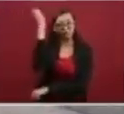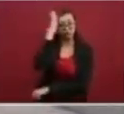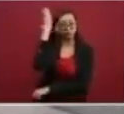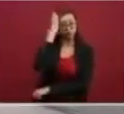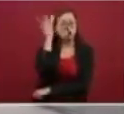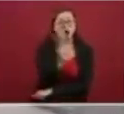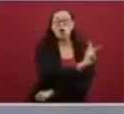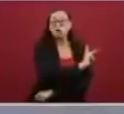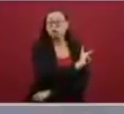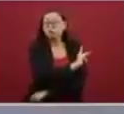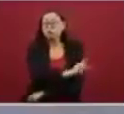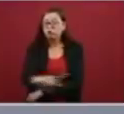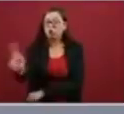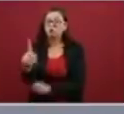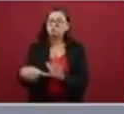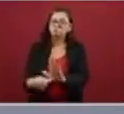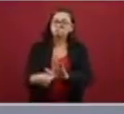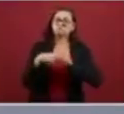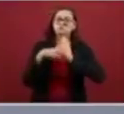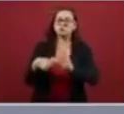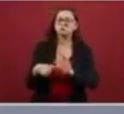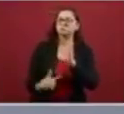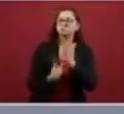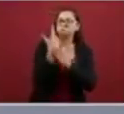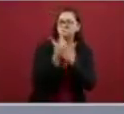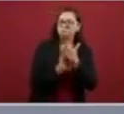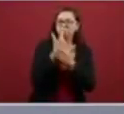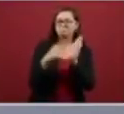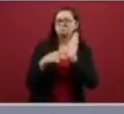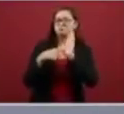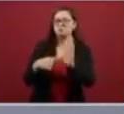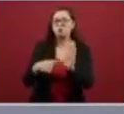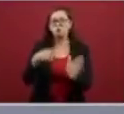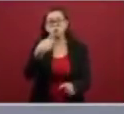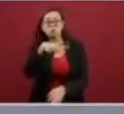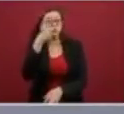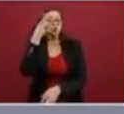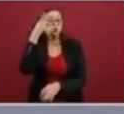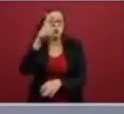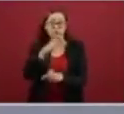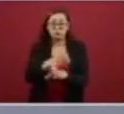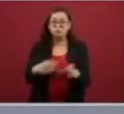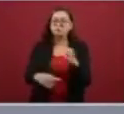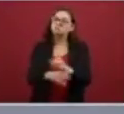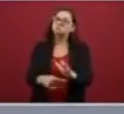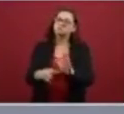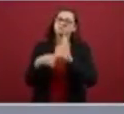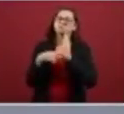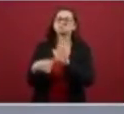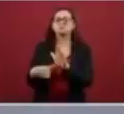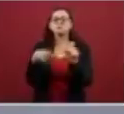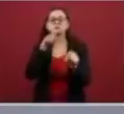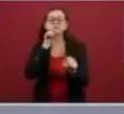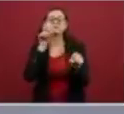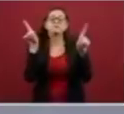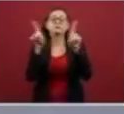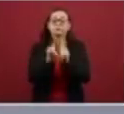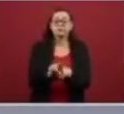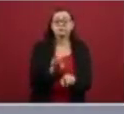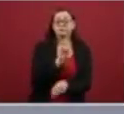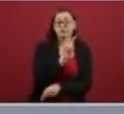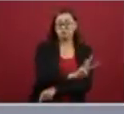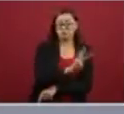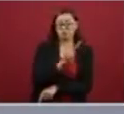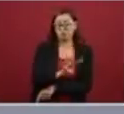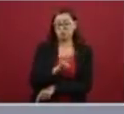declaración patrimonial y se creó una página de internet para consultar la